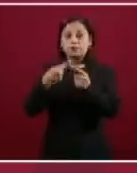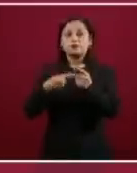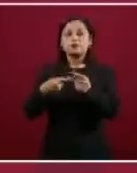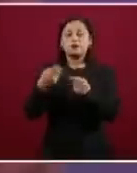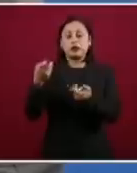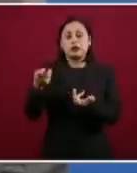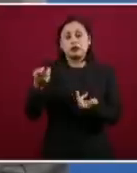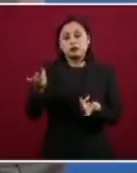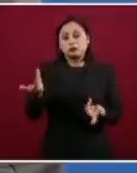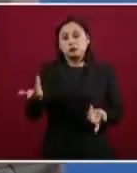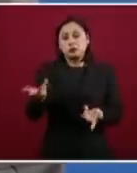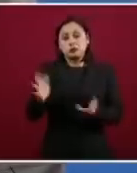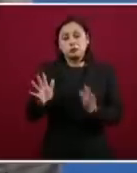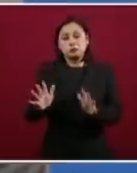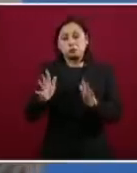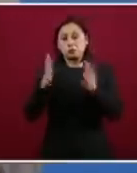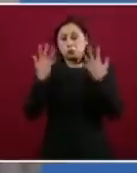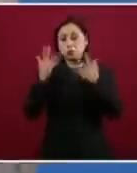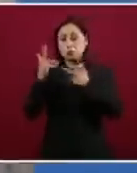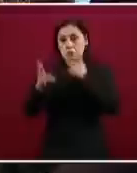que es un tren rápido